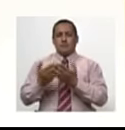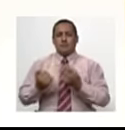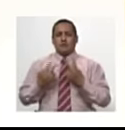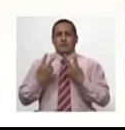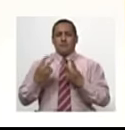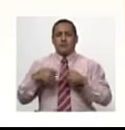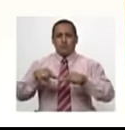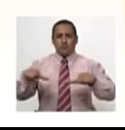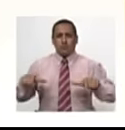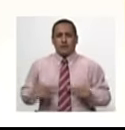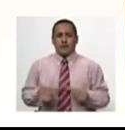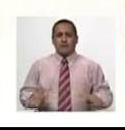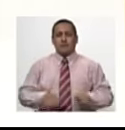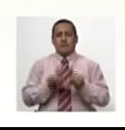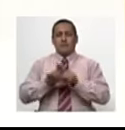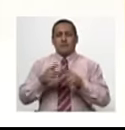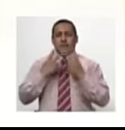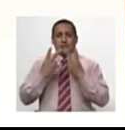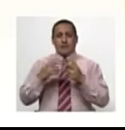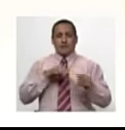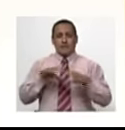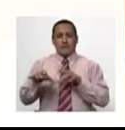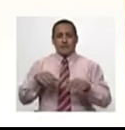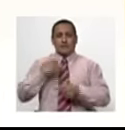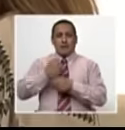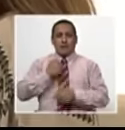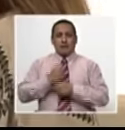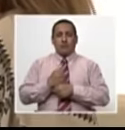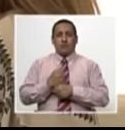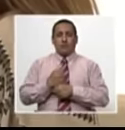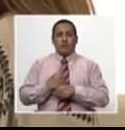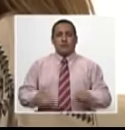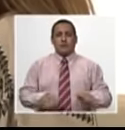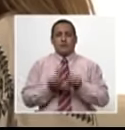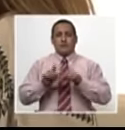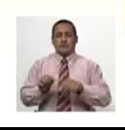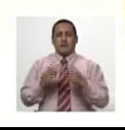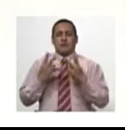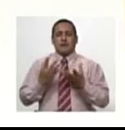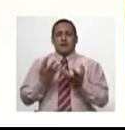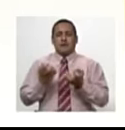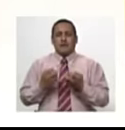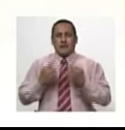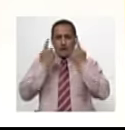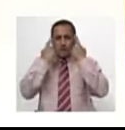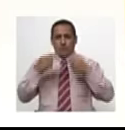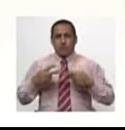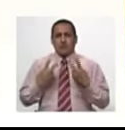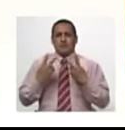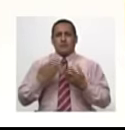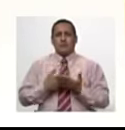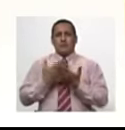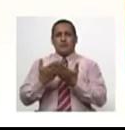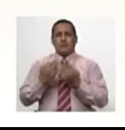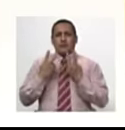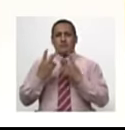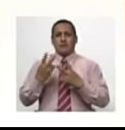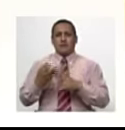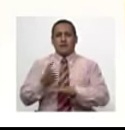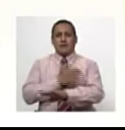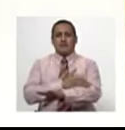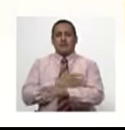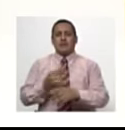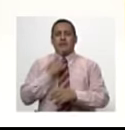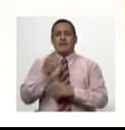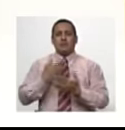el otro problema es que cuando se hace la descentralización, cuando se decide, transfiramos todas las competencias. Ya.